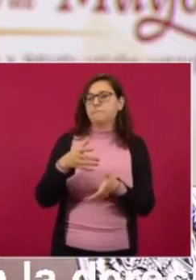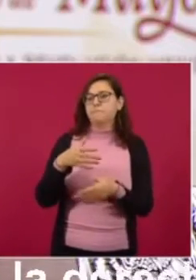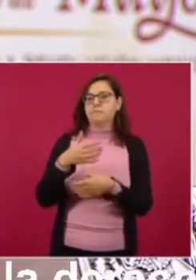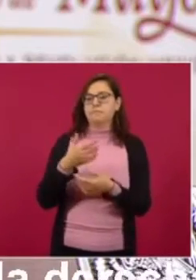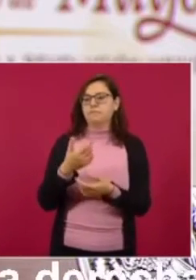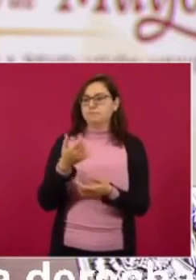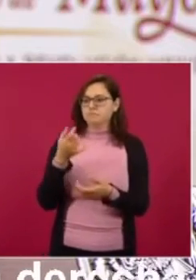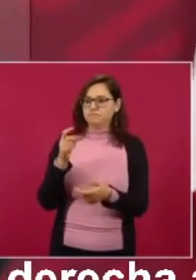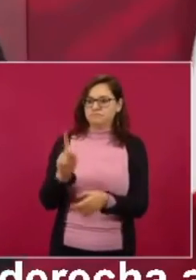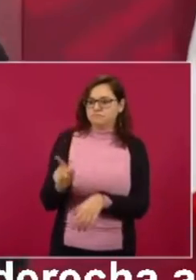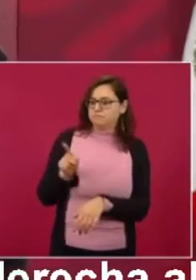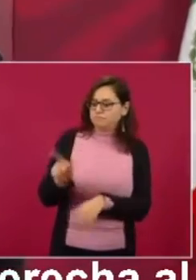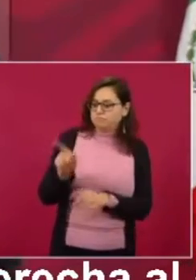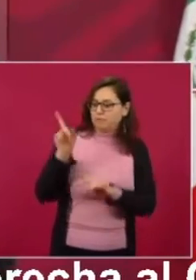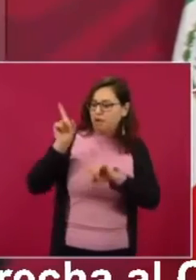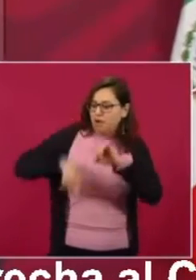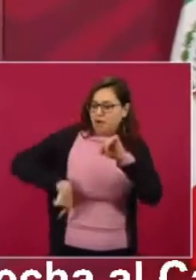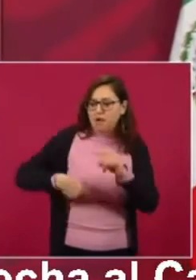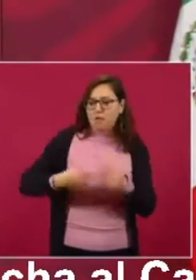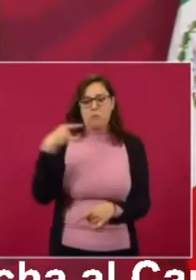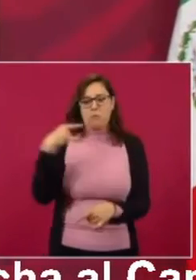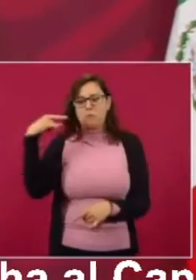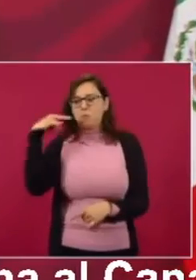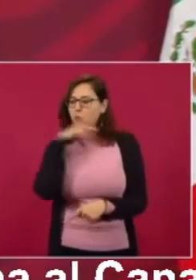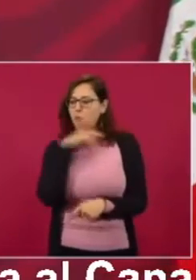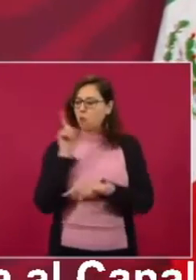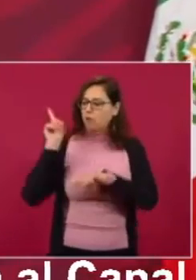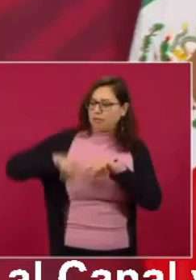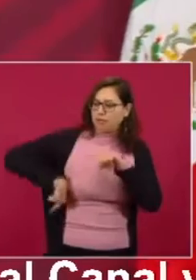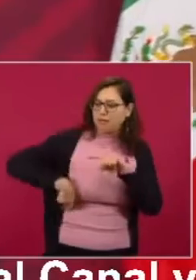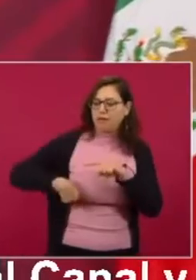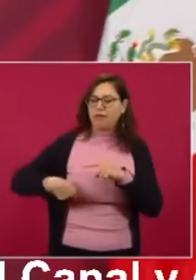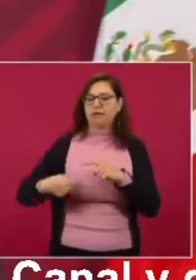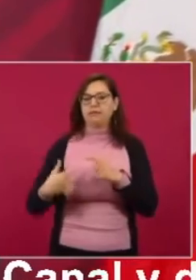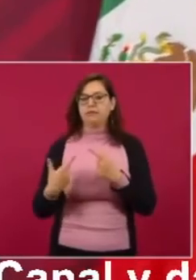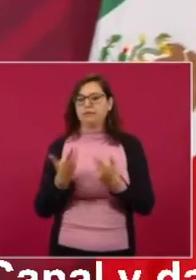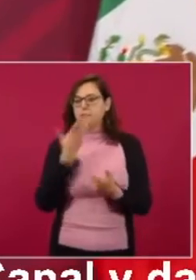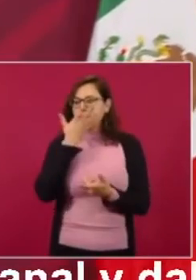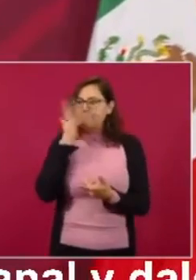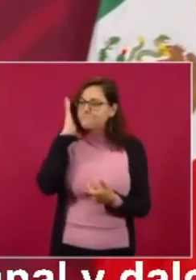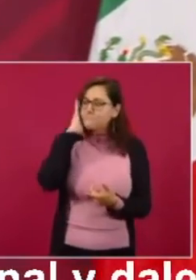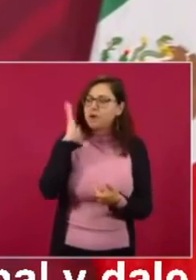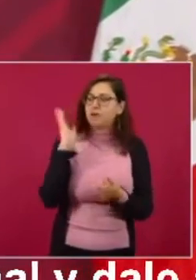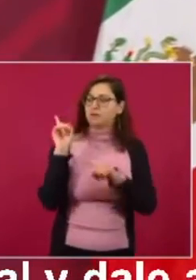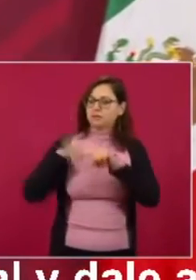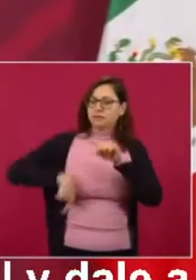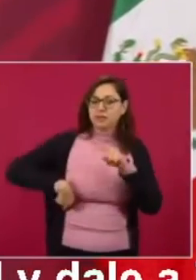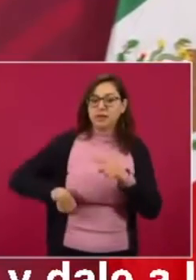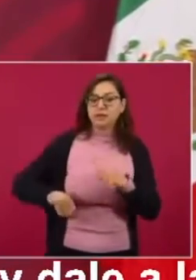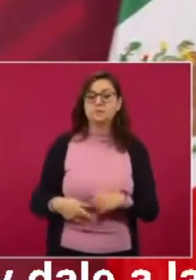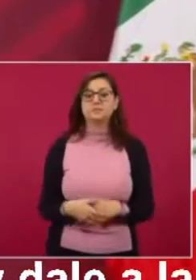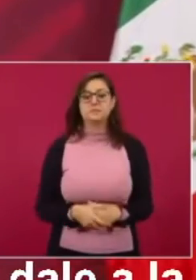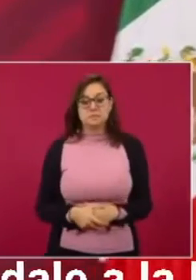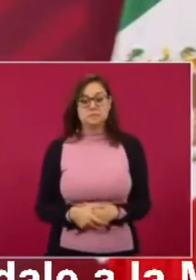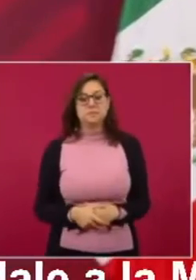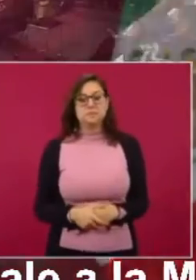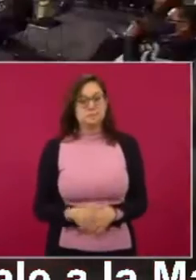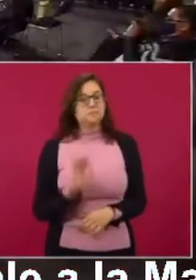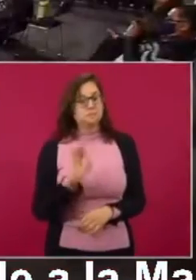ya no a esa hipocresía a ese doble discurso ya no funciona a ver si lo